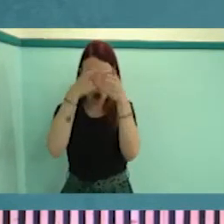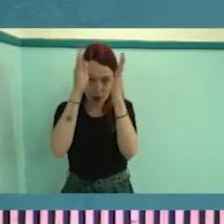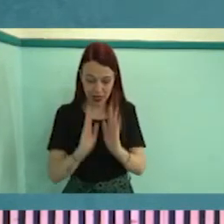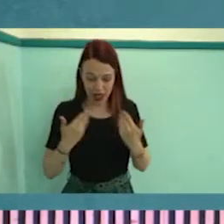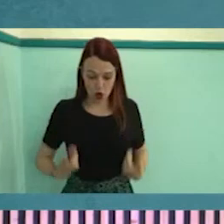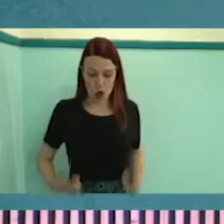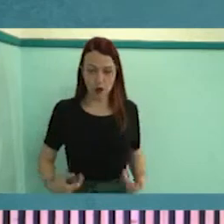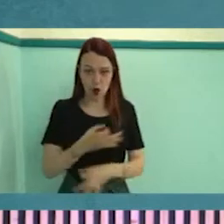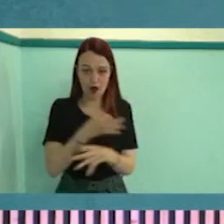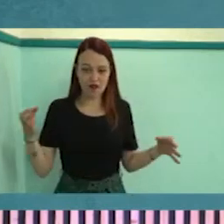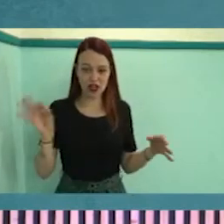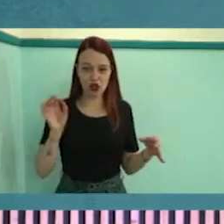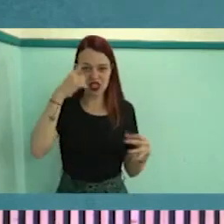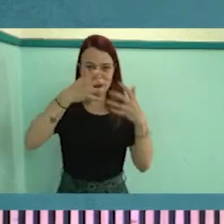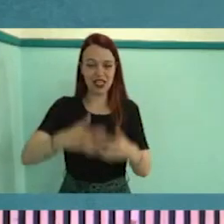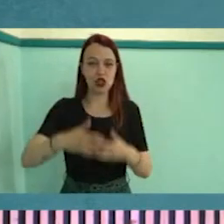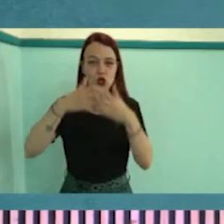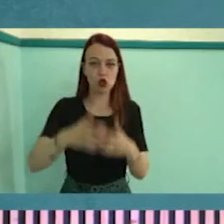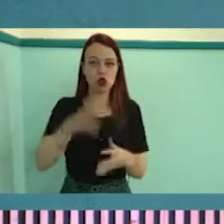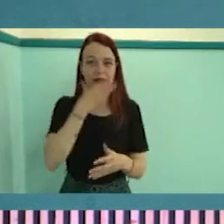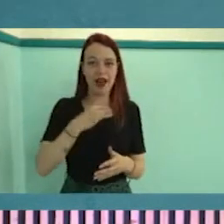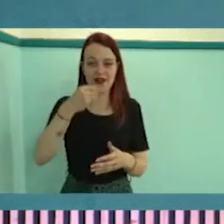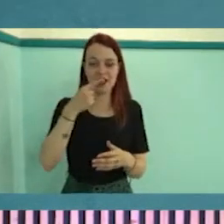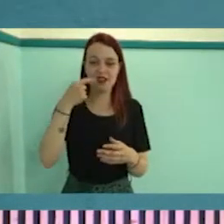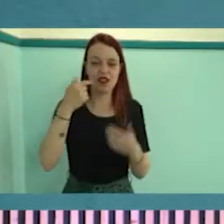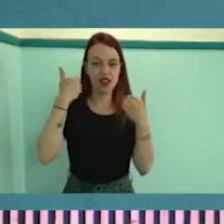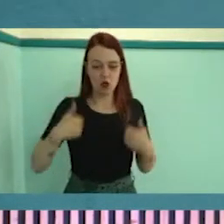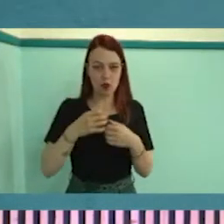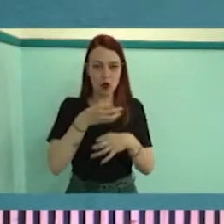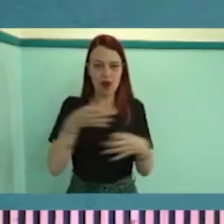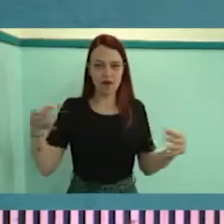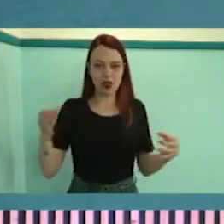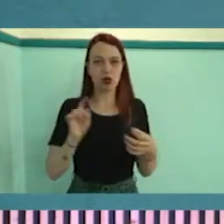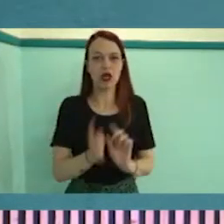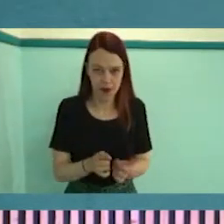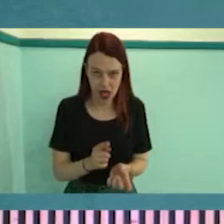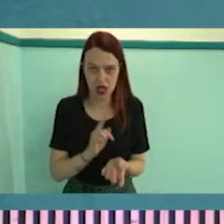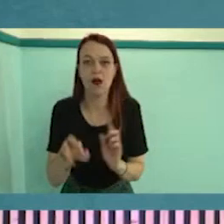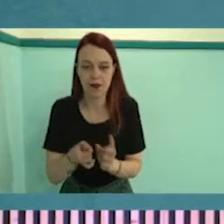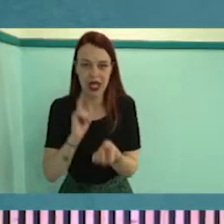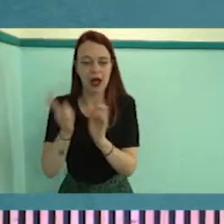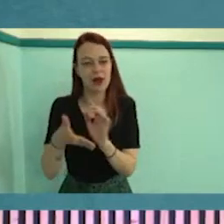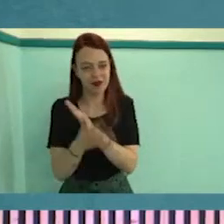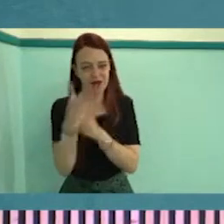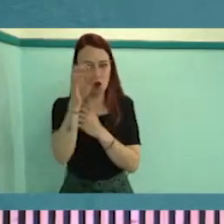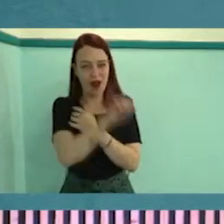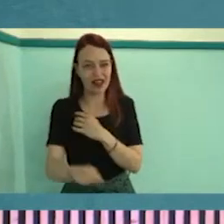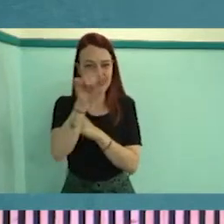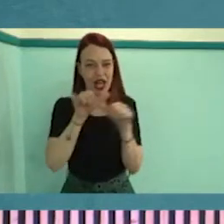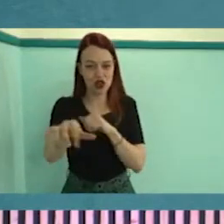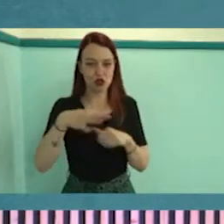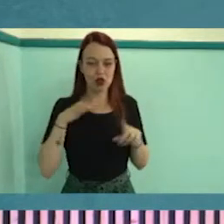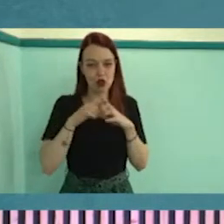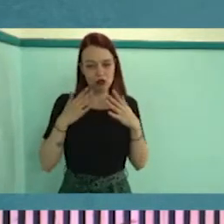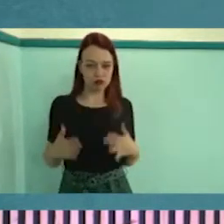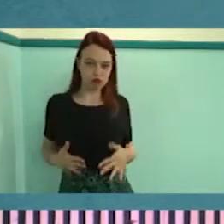que esa industria de la belleza considera perfecto ha ido cambiando claro cómo tú te vas a poder adaptar a en 40 años pasar de una cinturita de